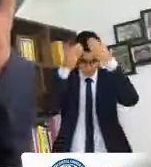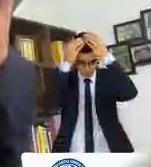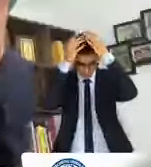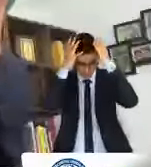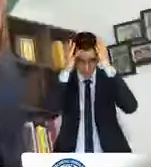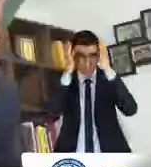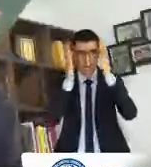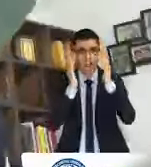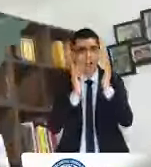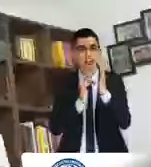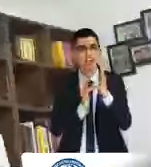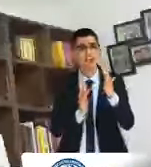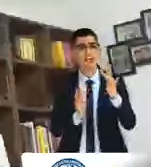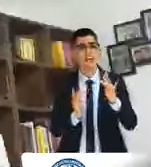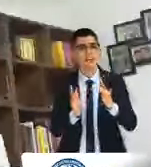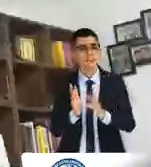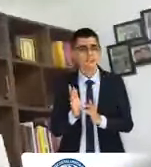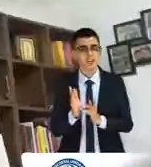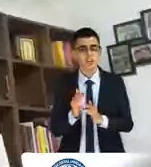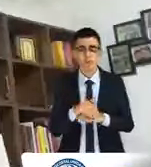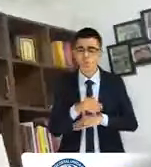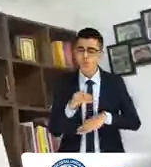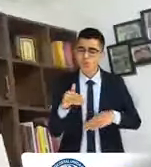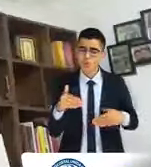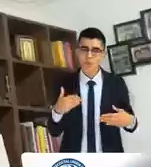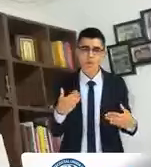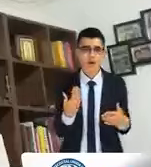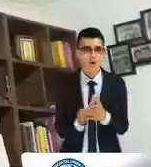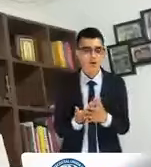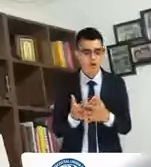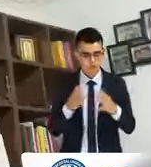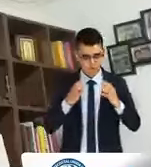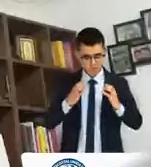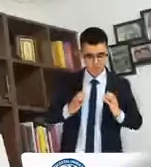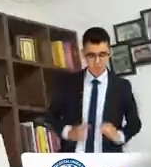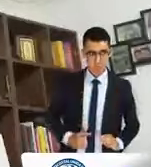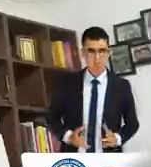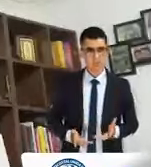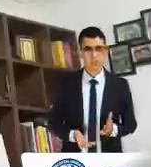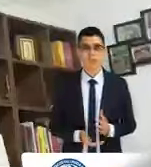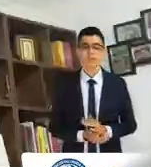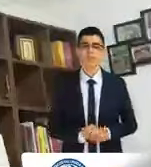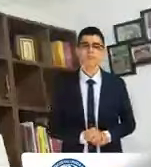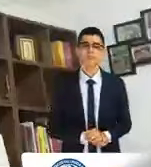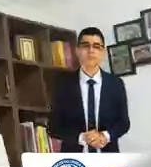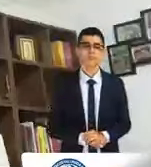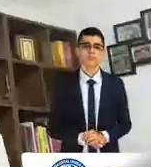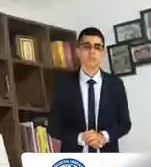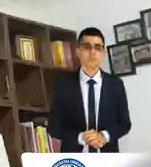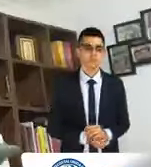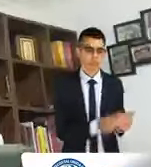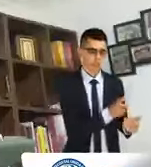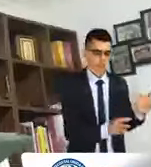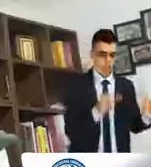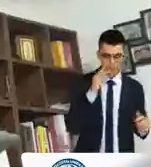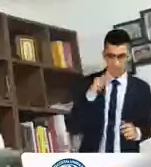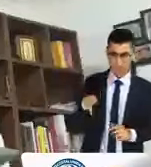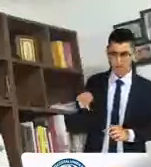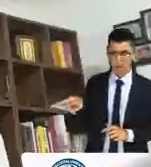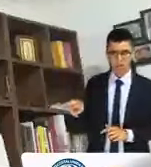Jesús sobre su cuerpo. O sea, hasta hubo protestas. Algunos dijeron, ¿por